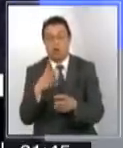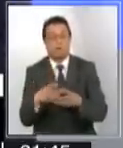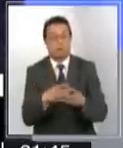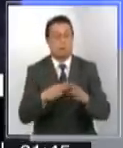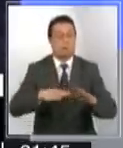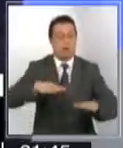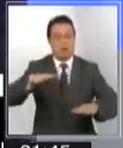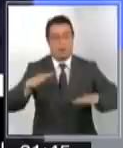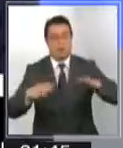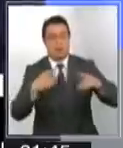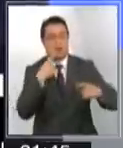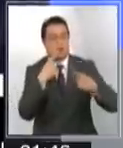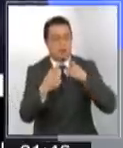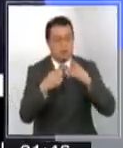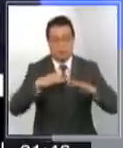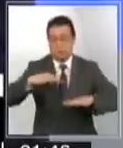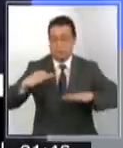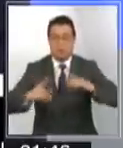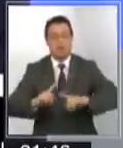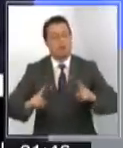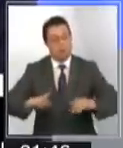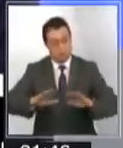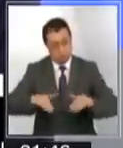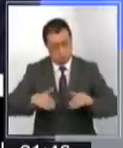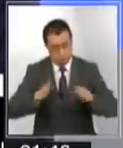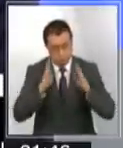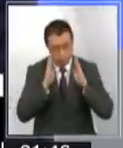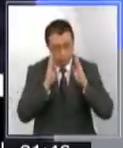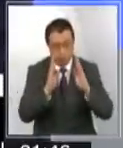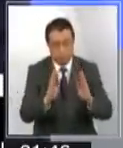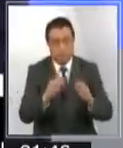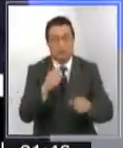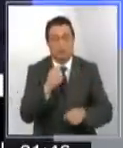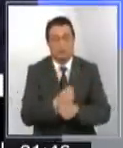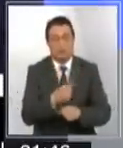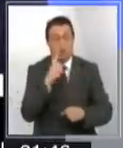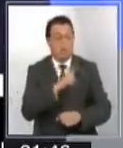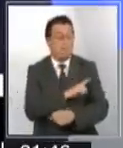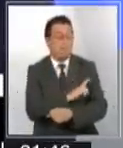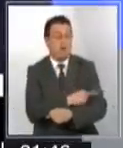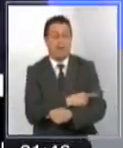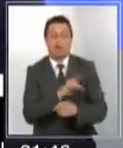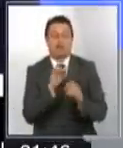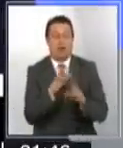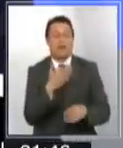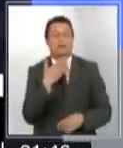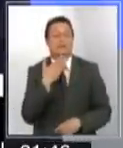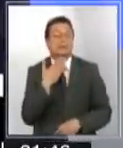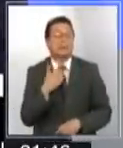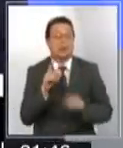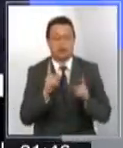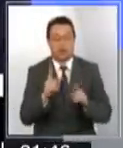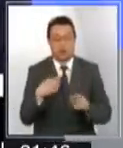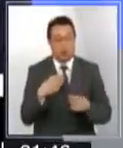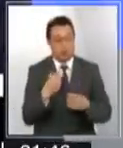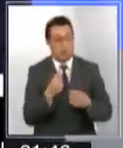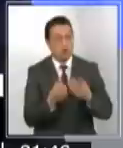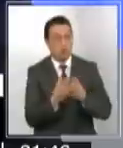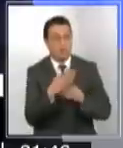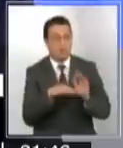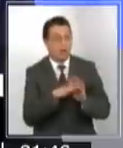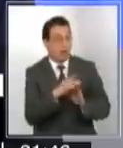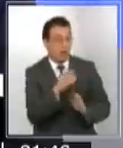de las encuestas, no van solamente con las ganas de llegar al poder. A mí me interesa el poder, me interesa que se vaya la nueva mayoría, de todas